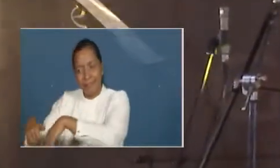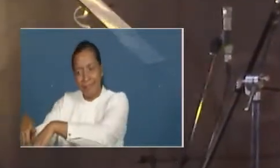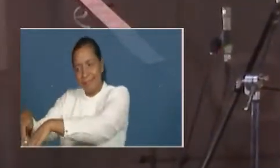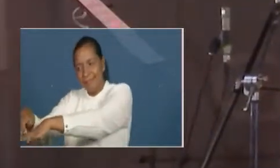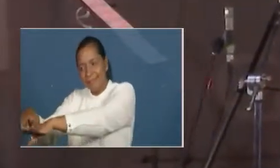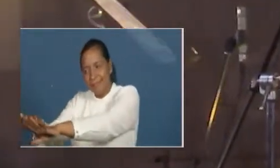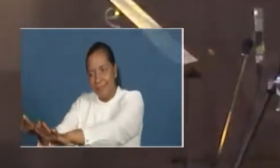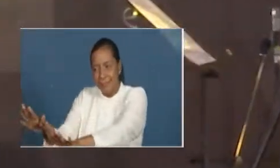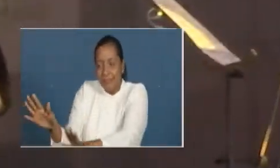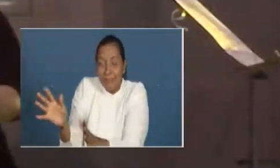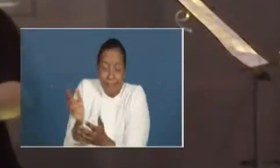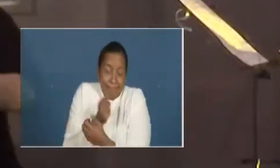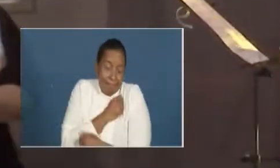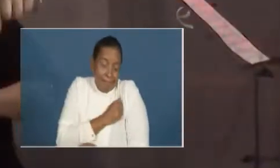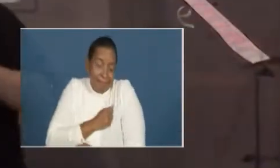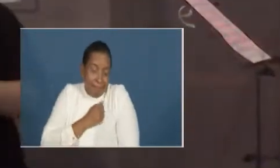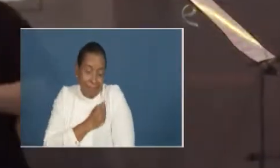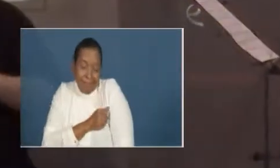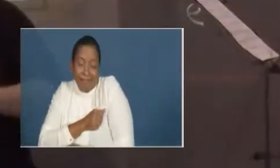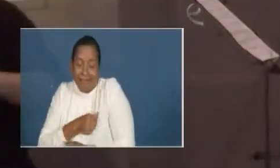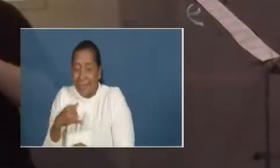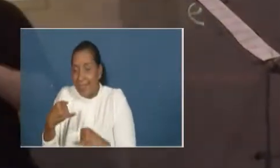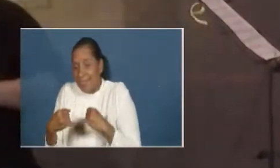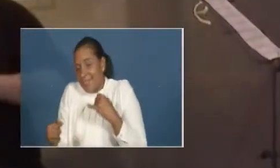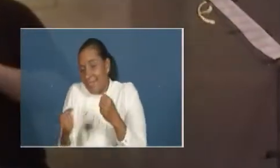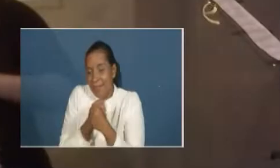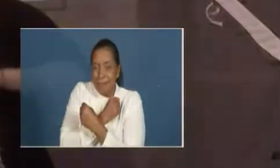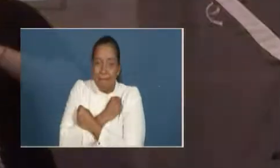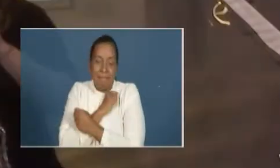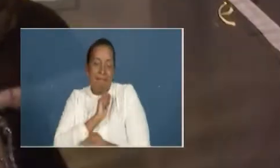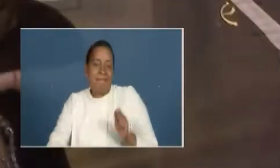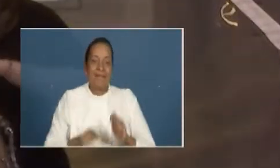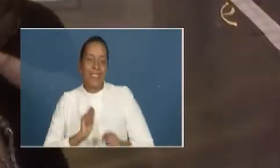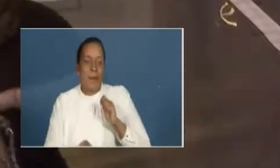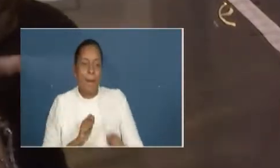pésame. Ya lo nuestro terminó.